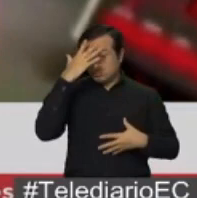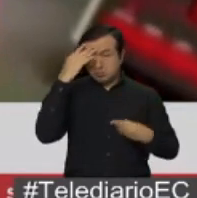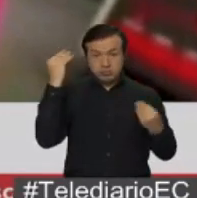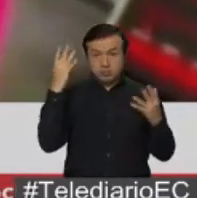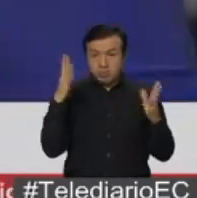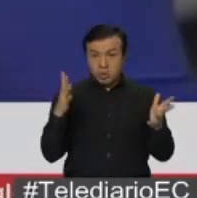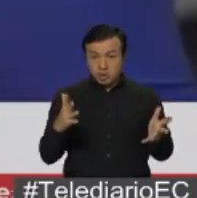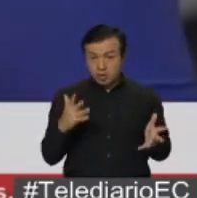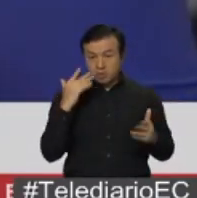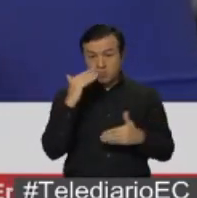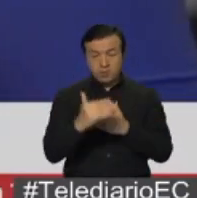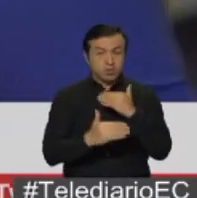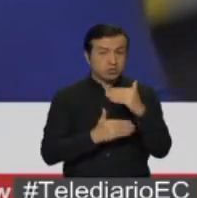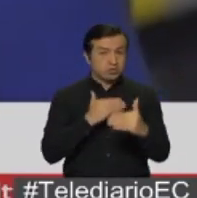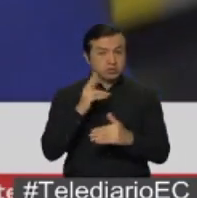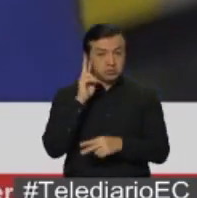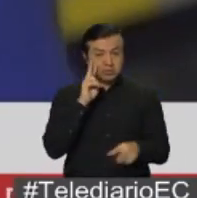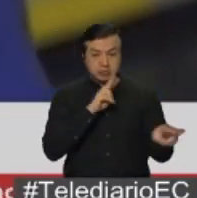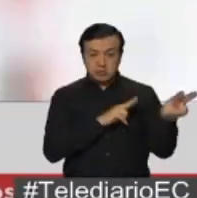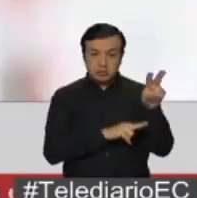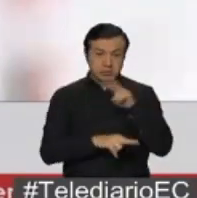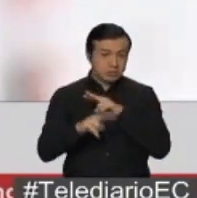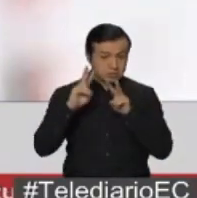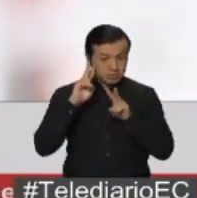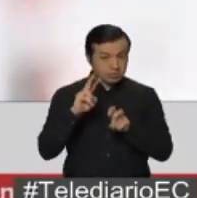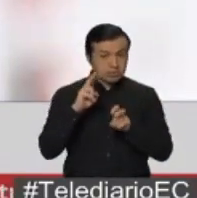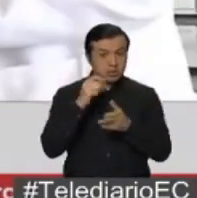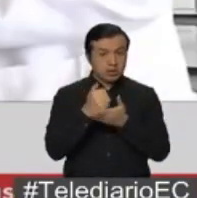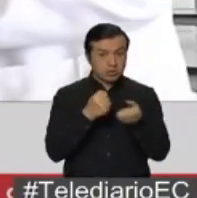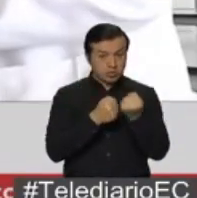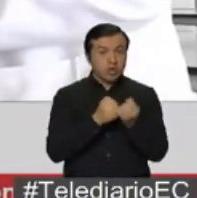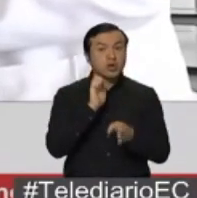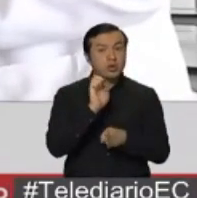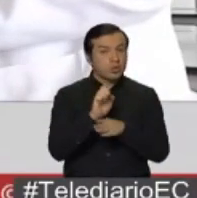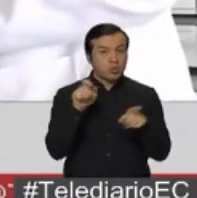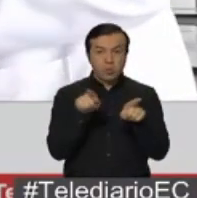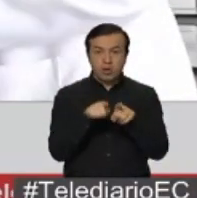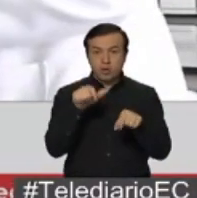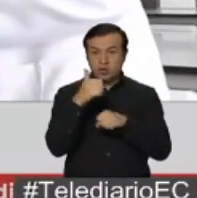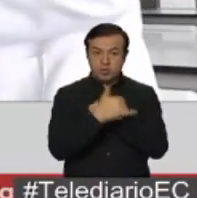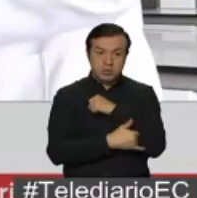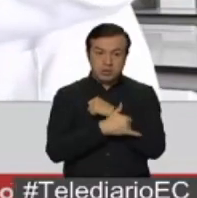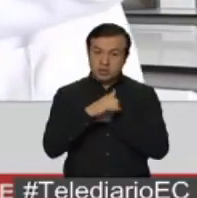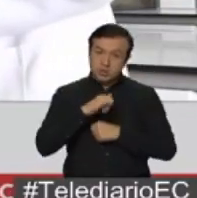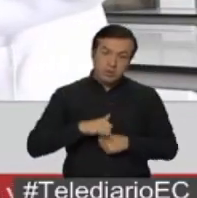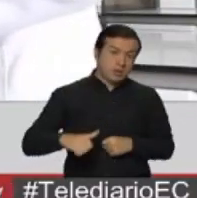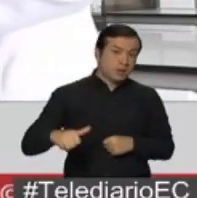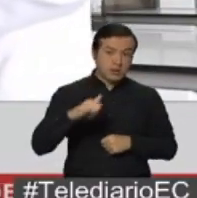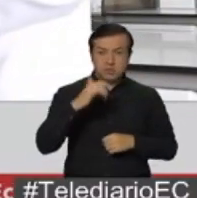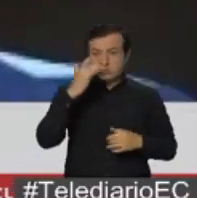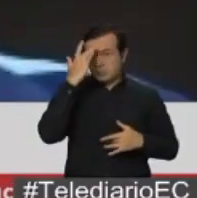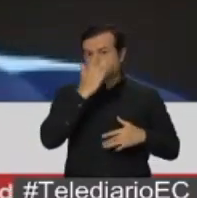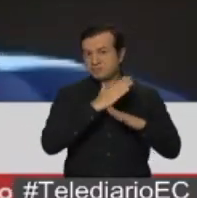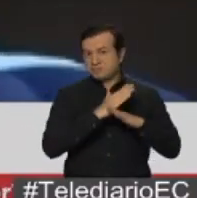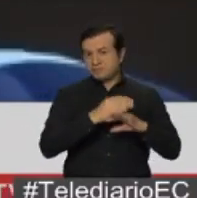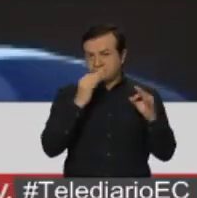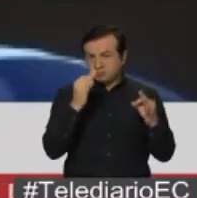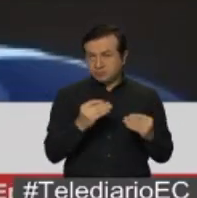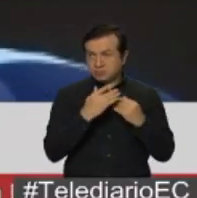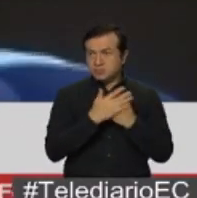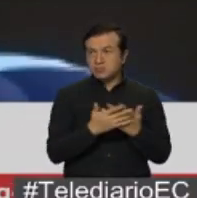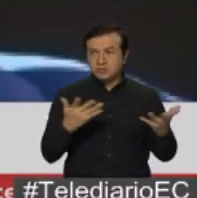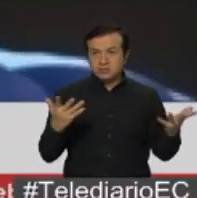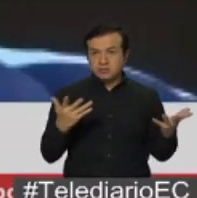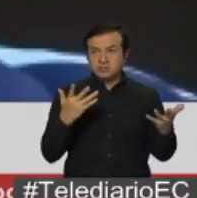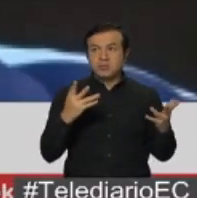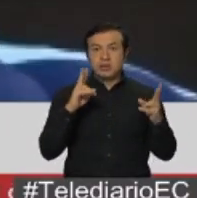marcha de estos procesos médicos y de investigaciones permiten que ecuador al igual que otros países logre vencer a la enfermedad ya no hay solo